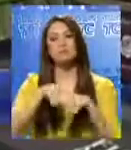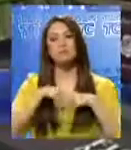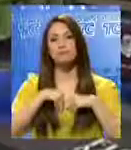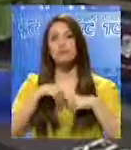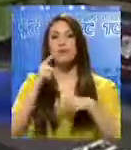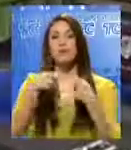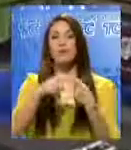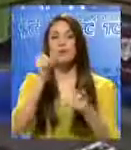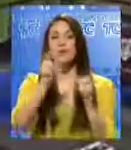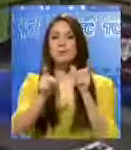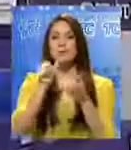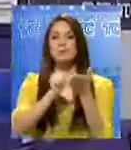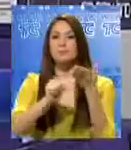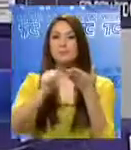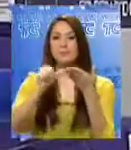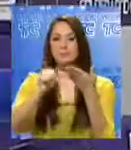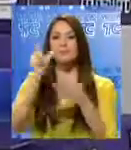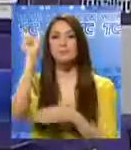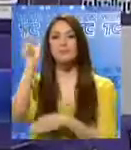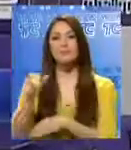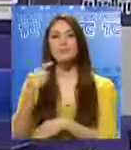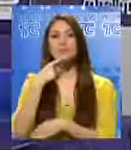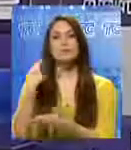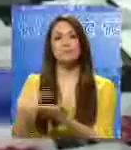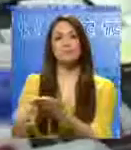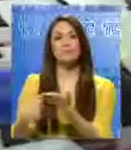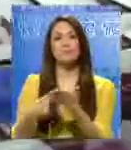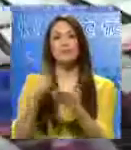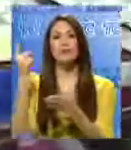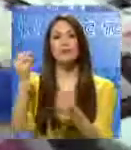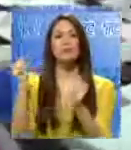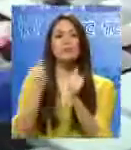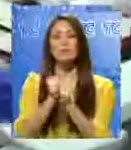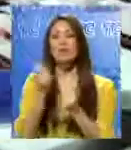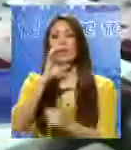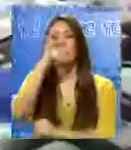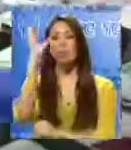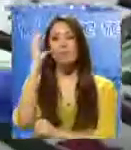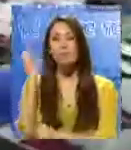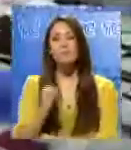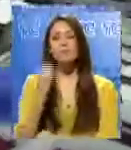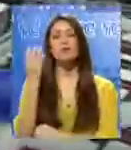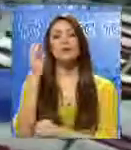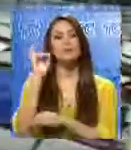Comercio Exterior, Diego Aulestia, se reunirá con sus pares de Colombia, Perú